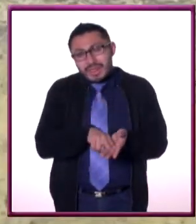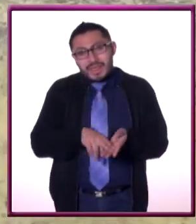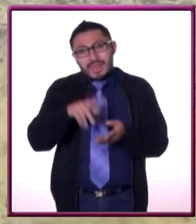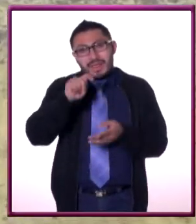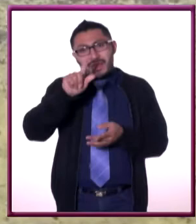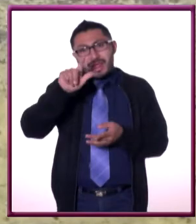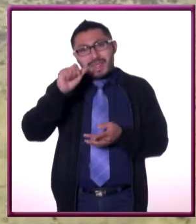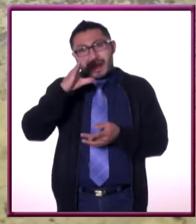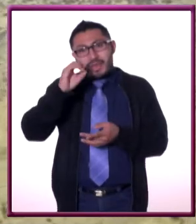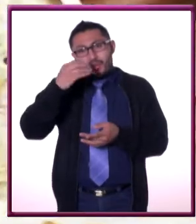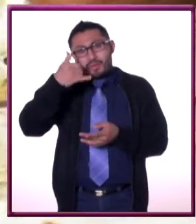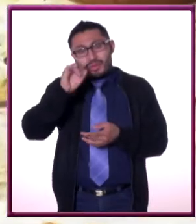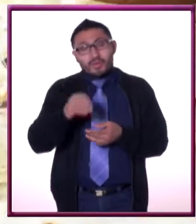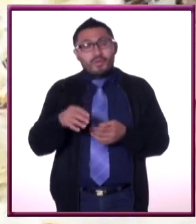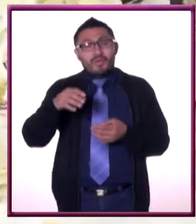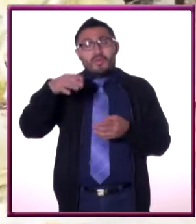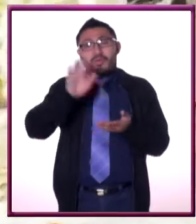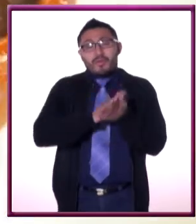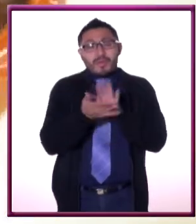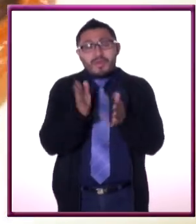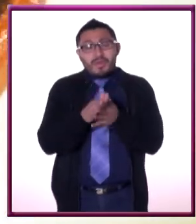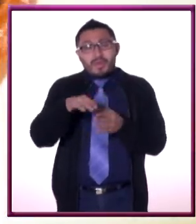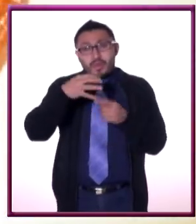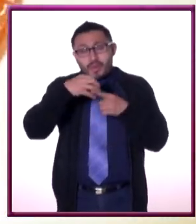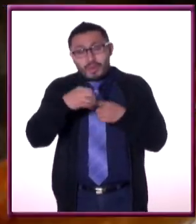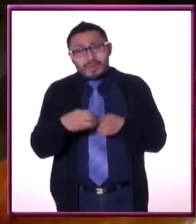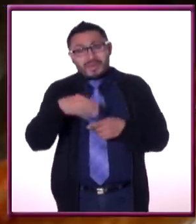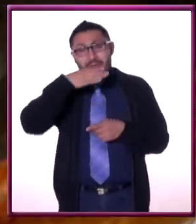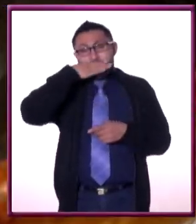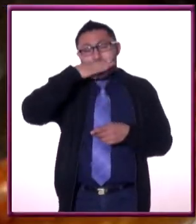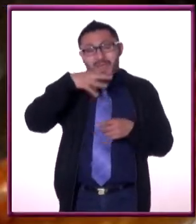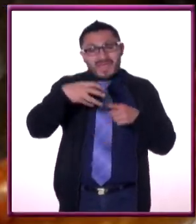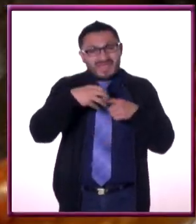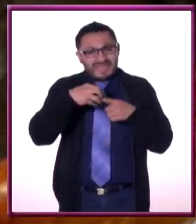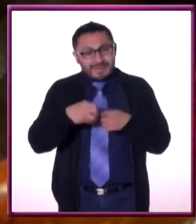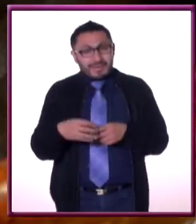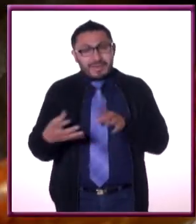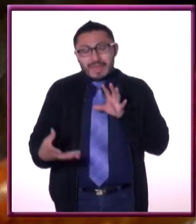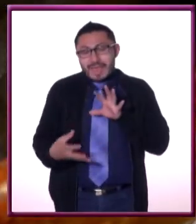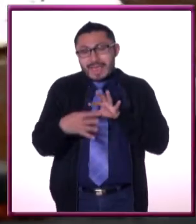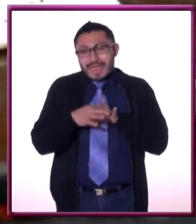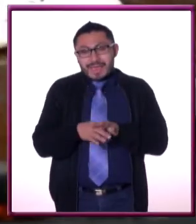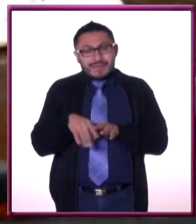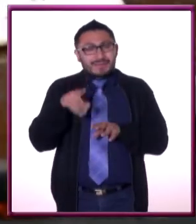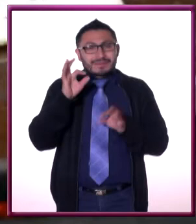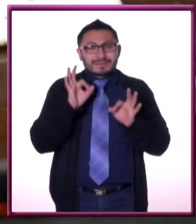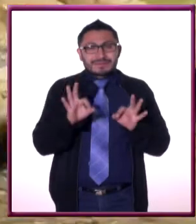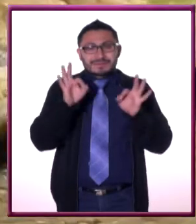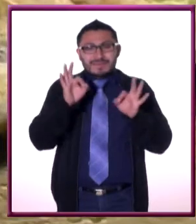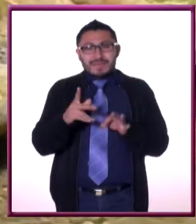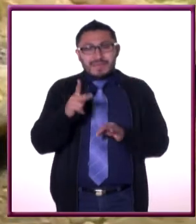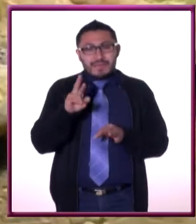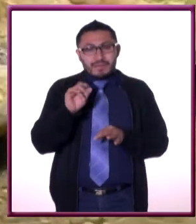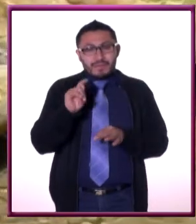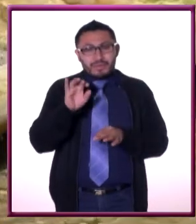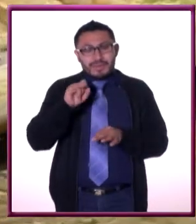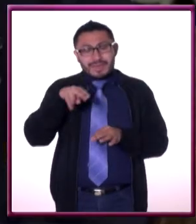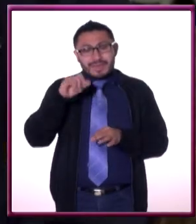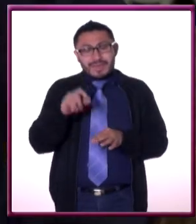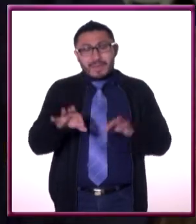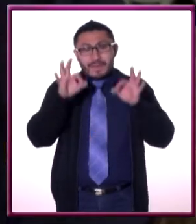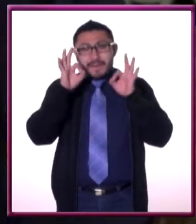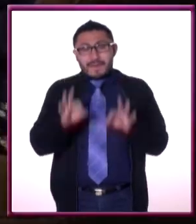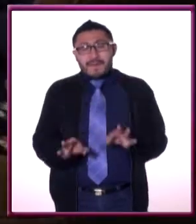los tlacoyos, las enfrijoladas, todo eso es maíz con frijol. La combinación resulta en una proteína de excelente